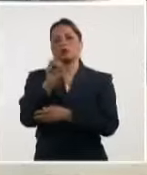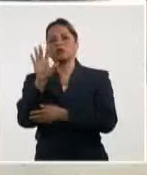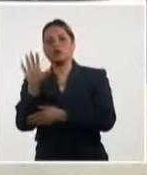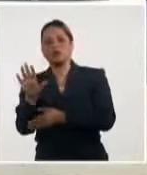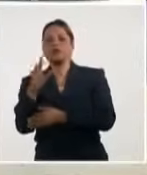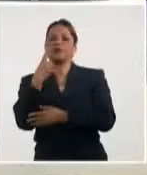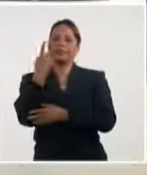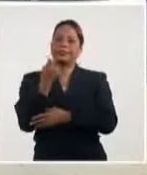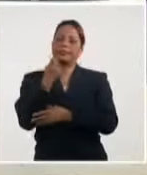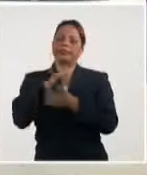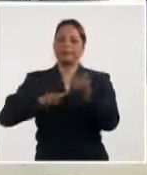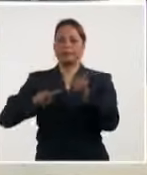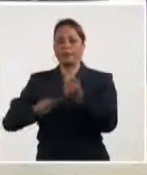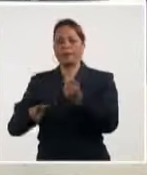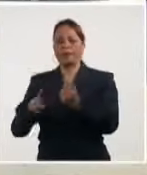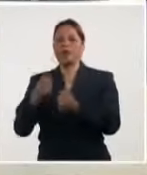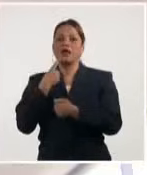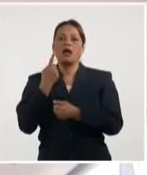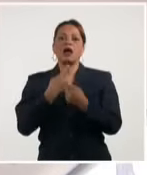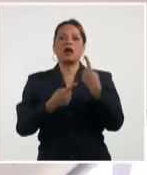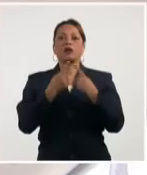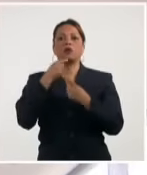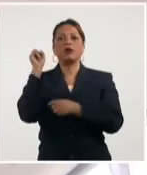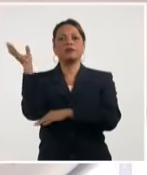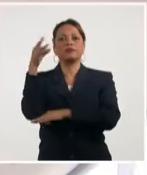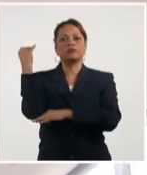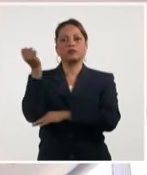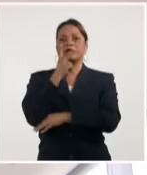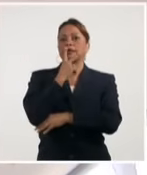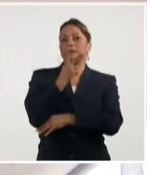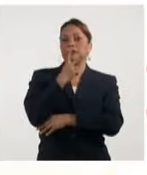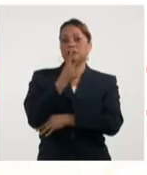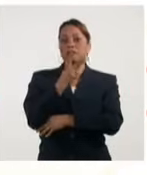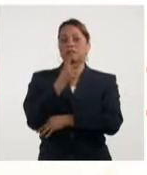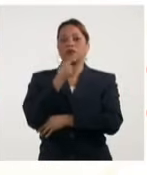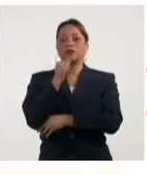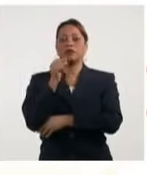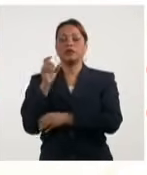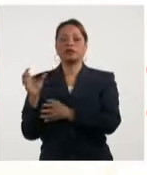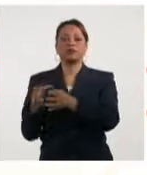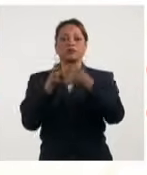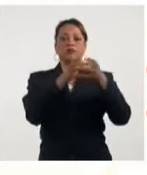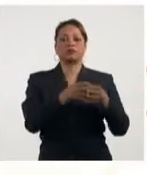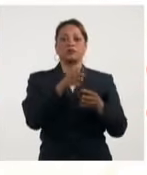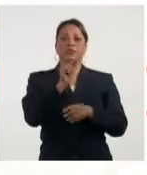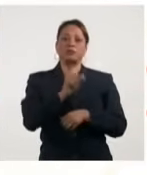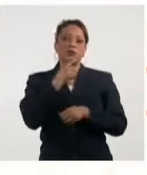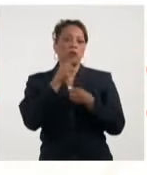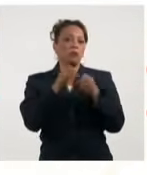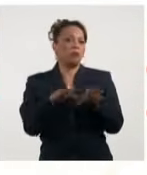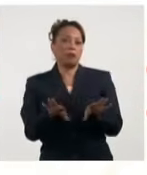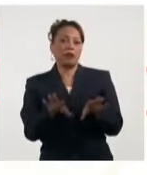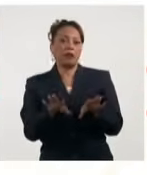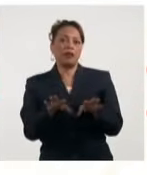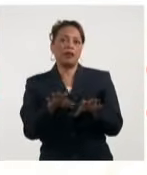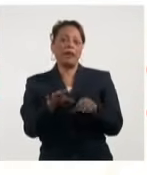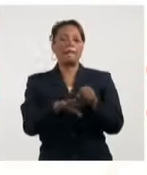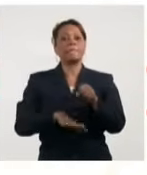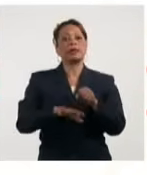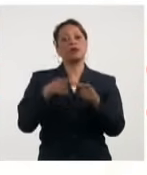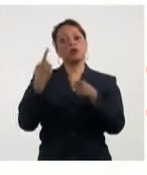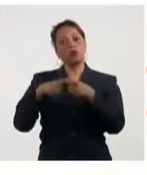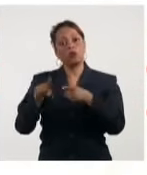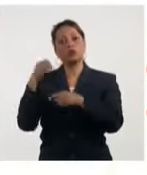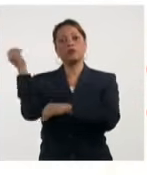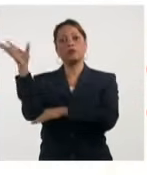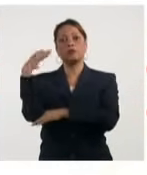cada provincia. Hay carros de atención a pacientes, es decir, de traslado de pacientes normales, básicos, y hay carros, la mayoría